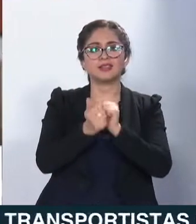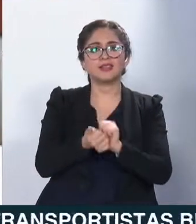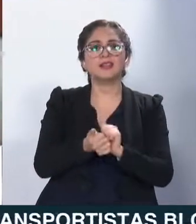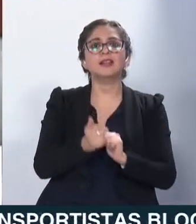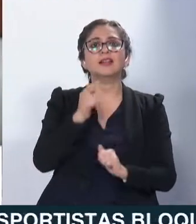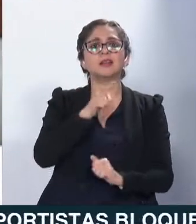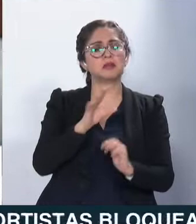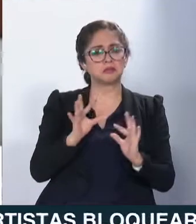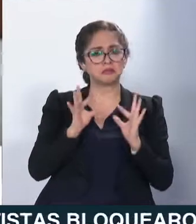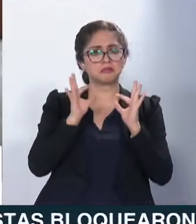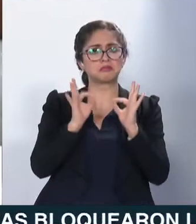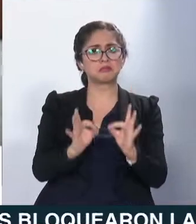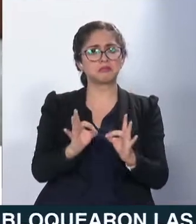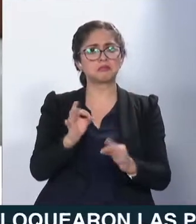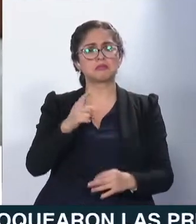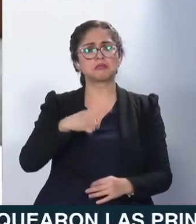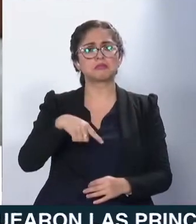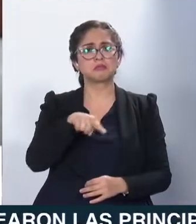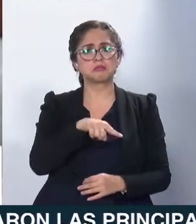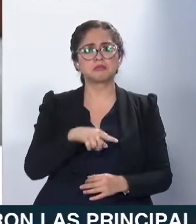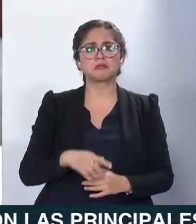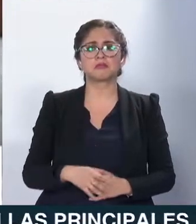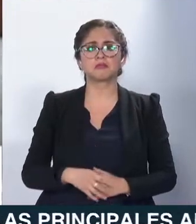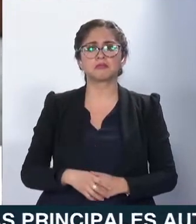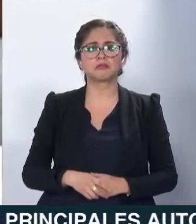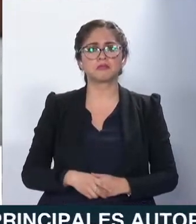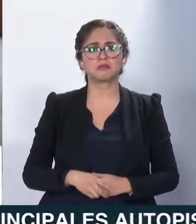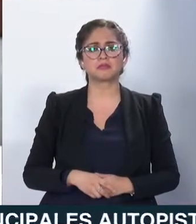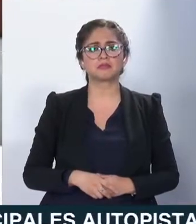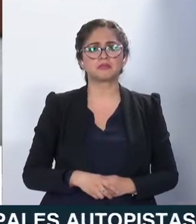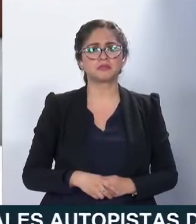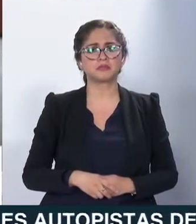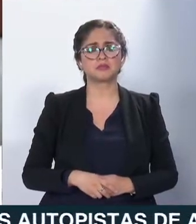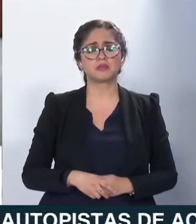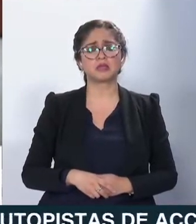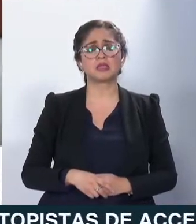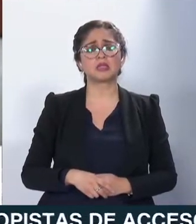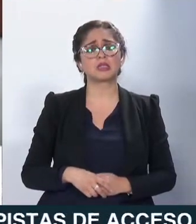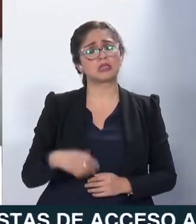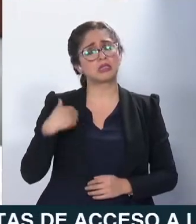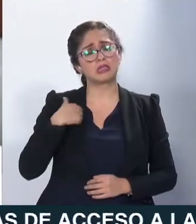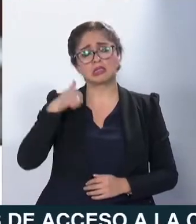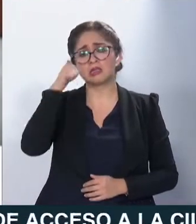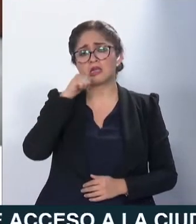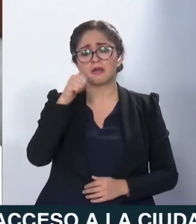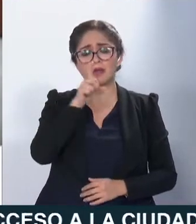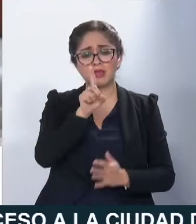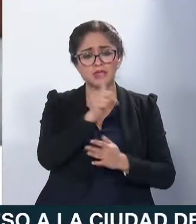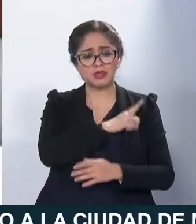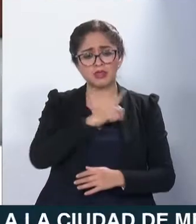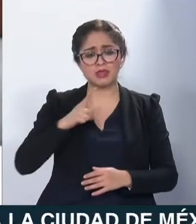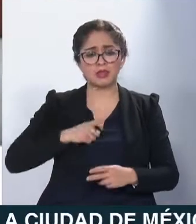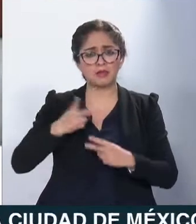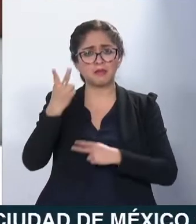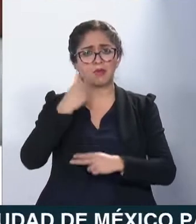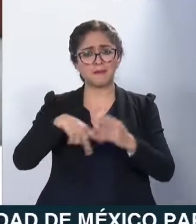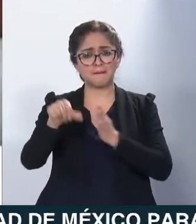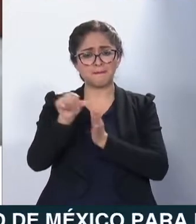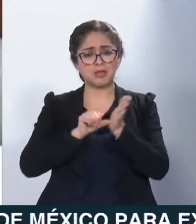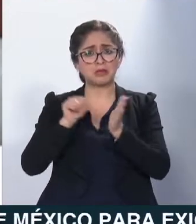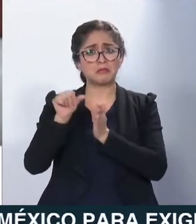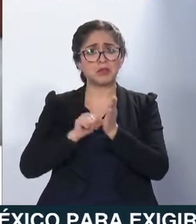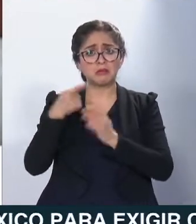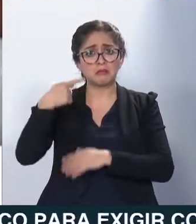perfectamente bien. ¿Usted, por ejemplo, cada cuánto viene a recibir su... Ahorita mensualmente, sí. ¿Y no ha tenido falla, amigo? Ninguna,